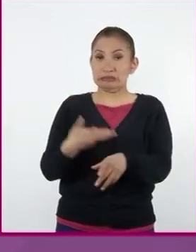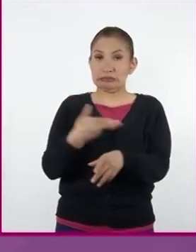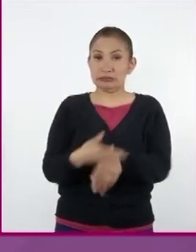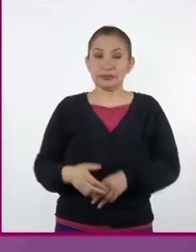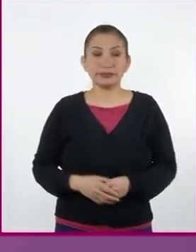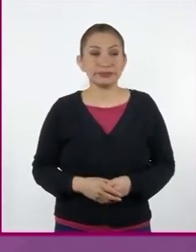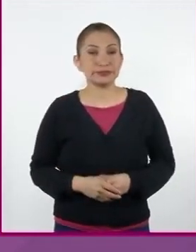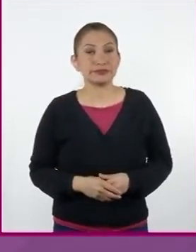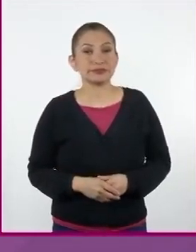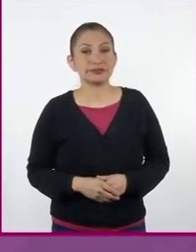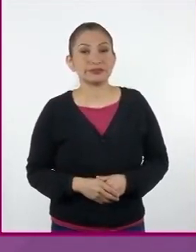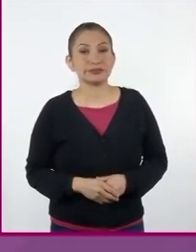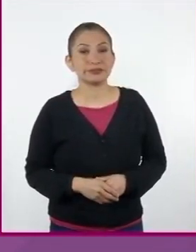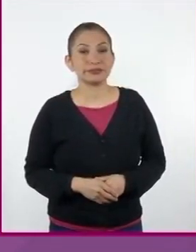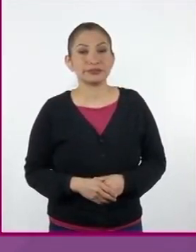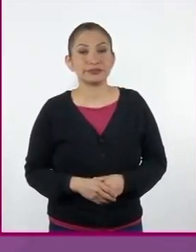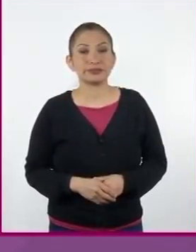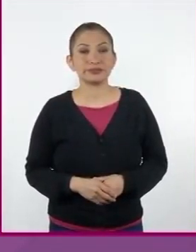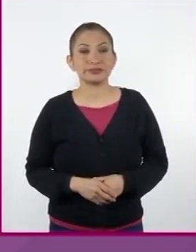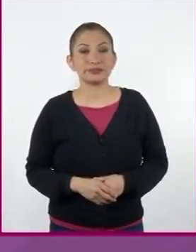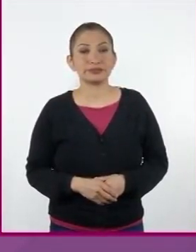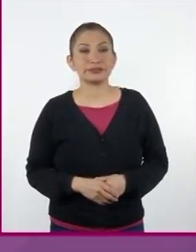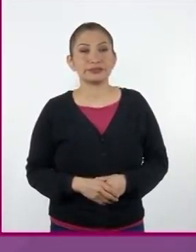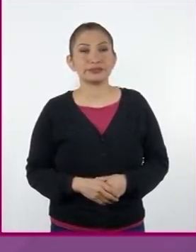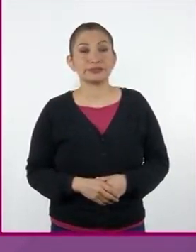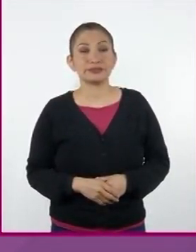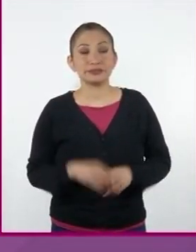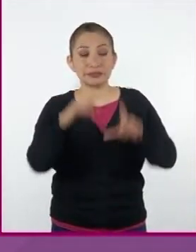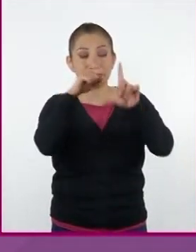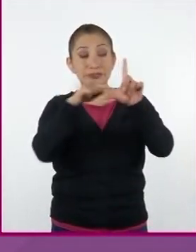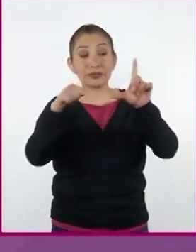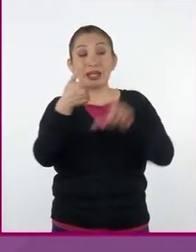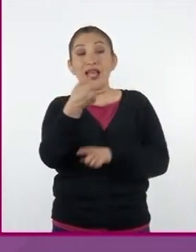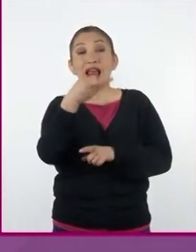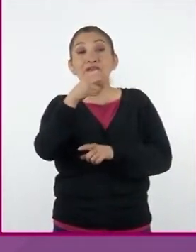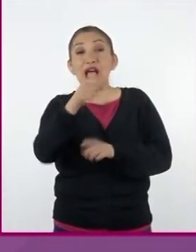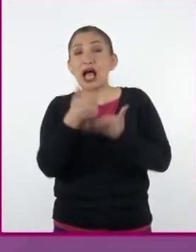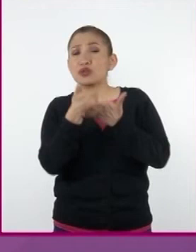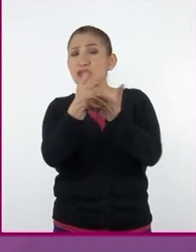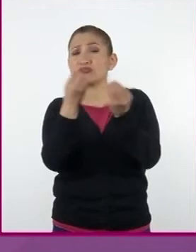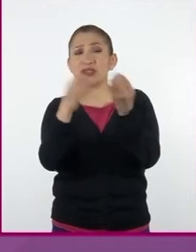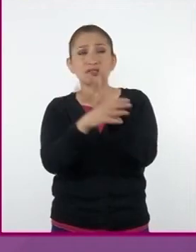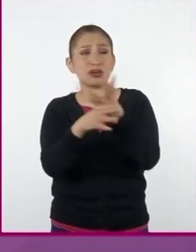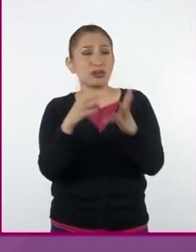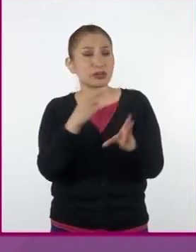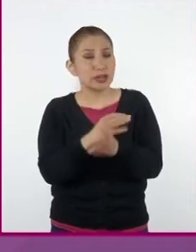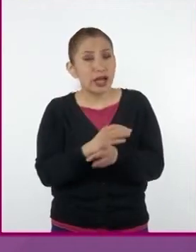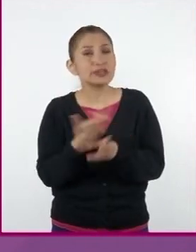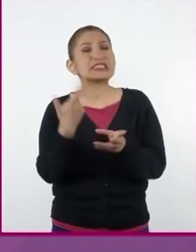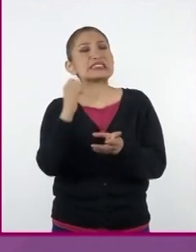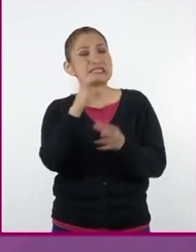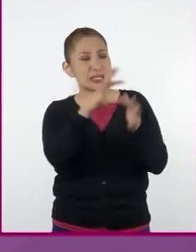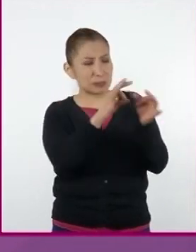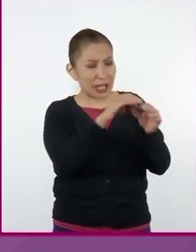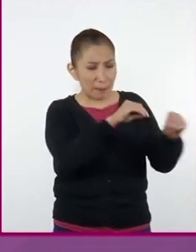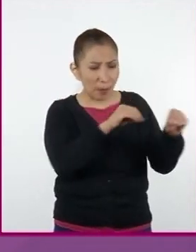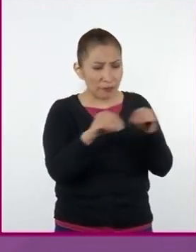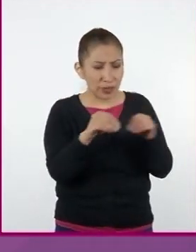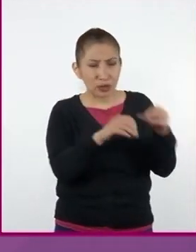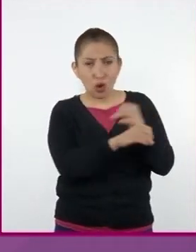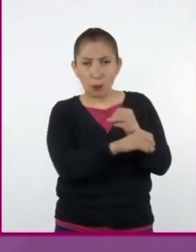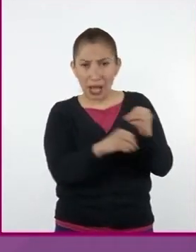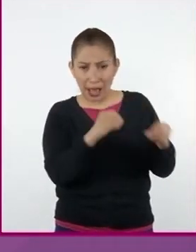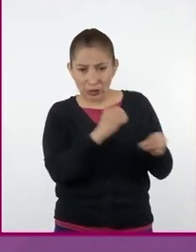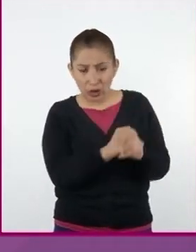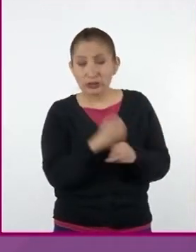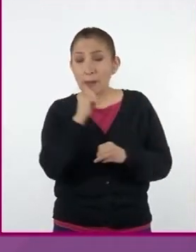Las gráficas sirven para muchas cosas. Además de describir el movimiento de los